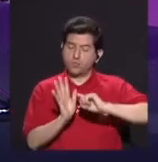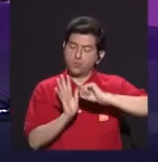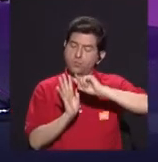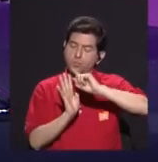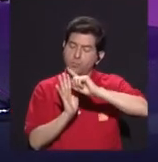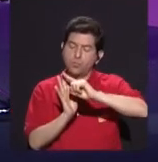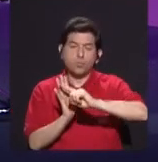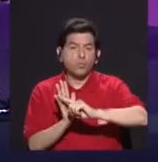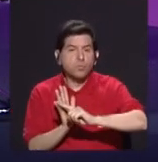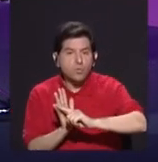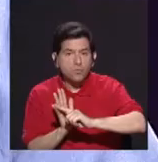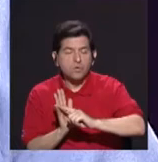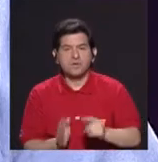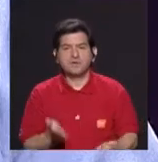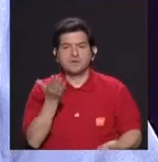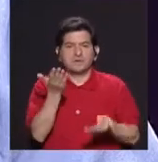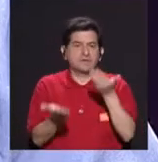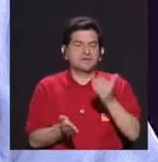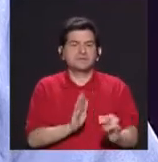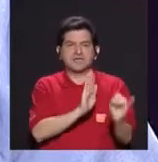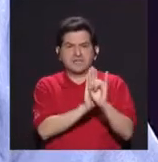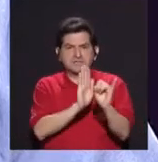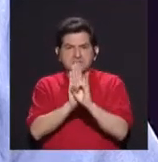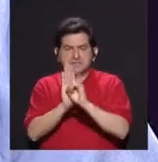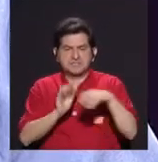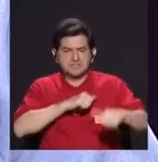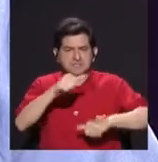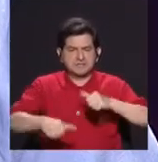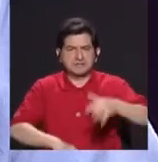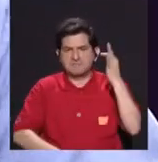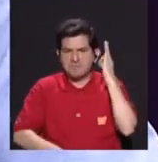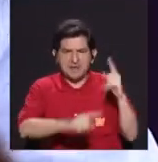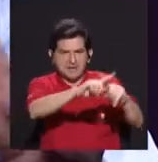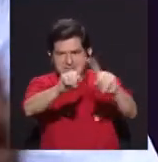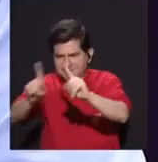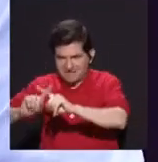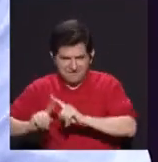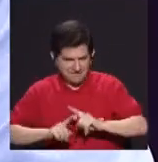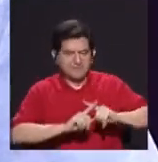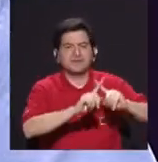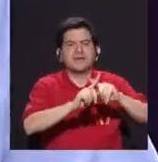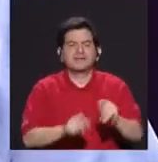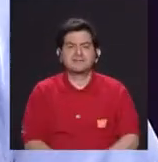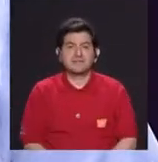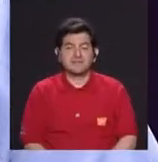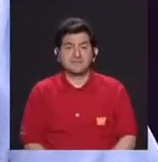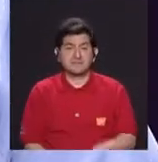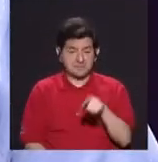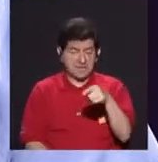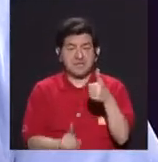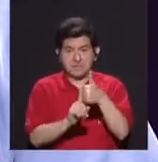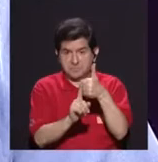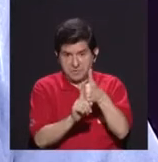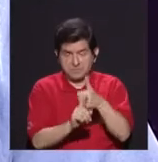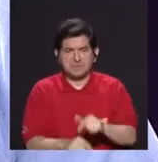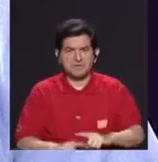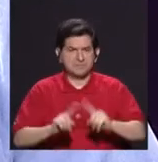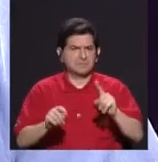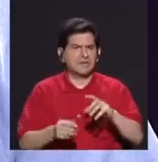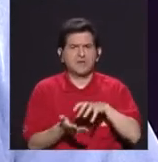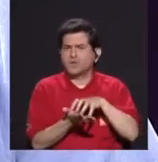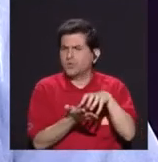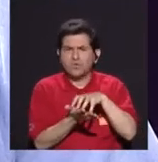escenario de identificaciones feministas distintas e incluso muchas entre ellas nadie ha cuestionado